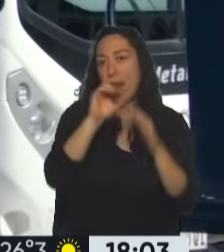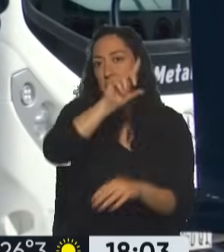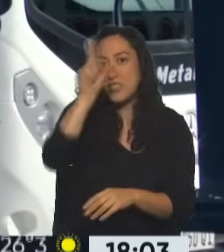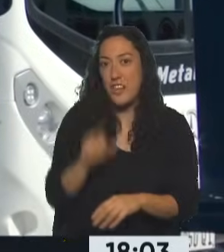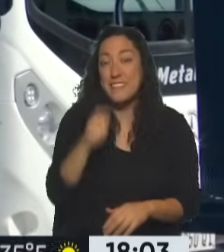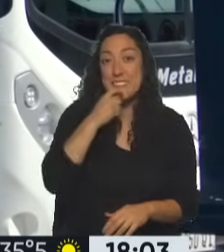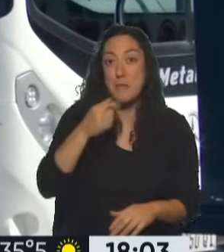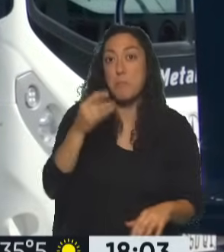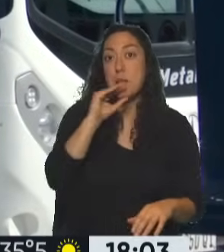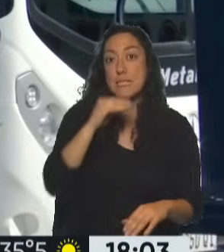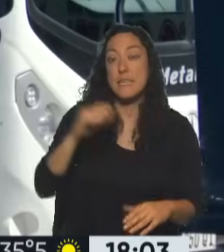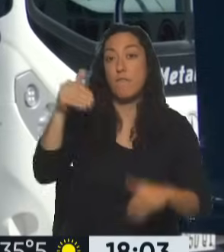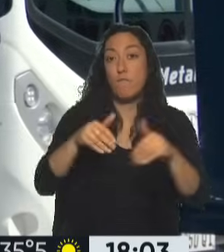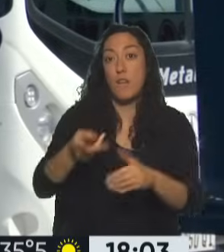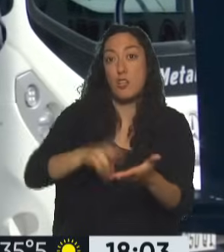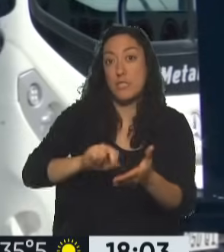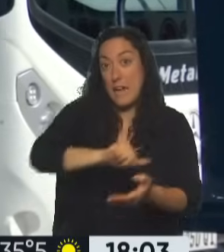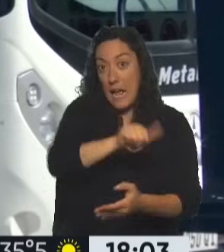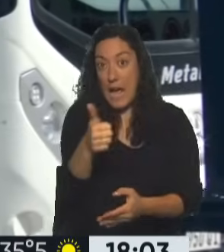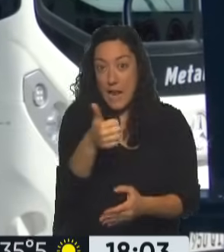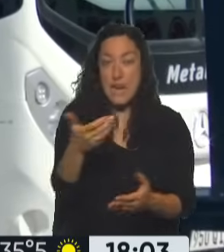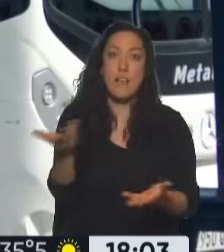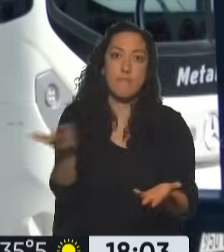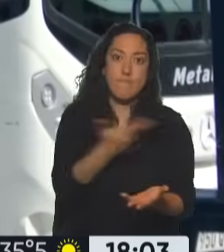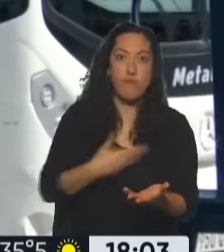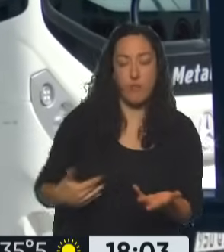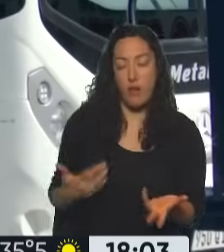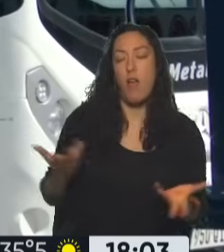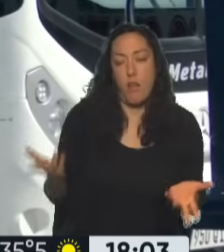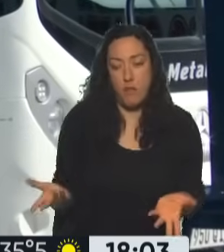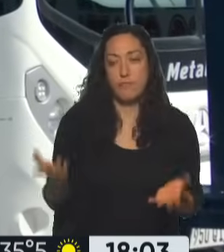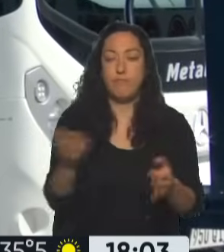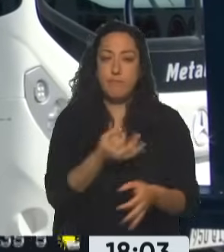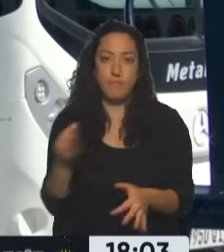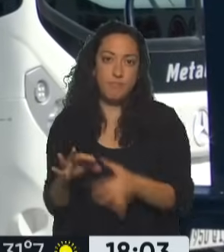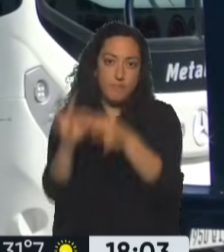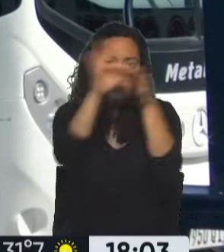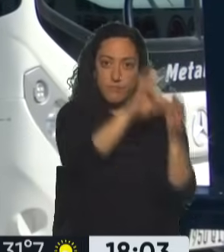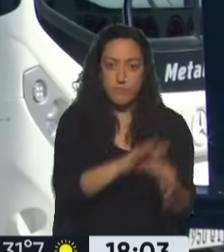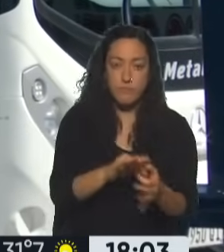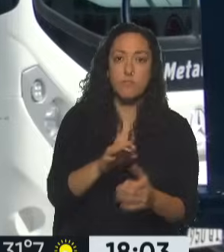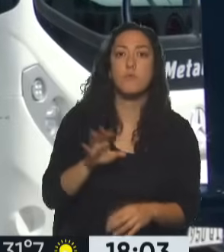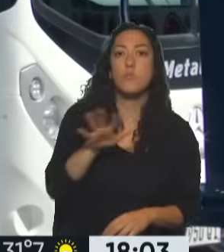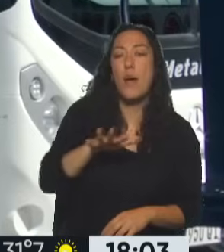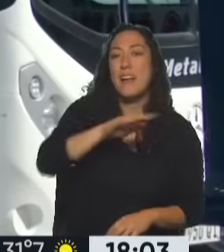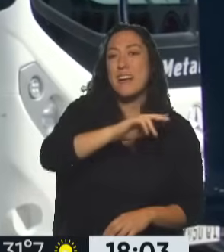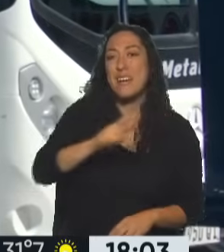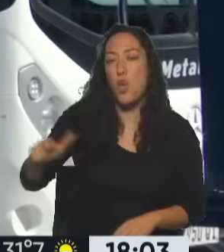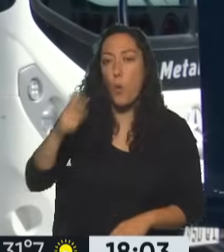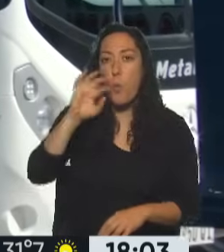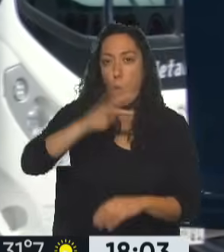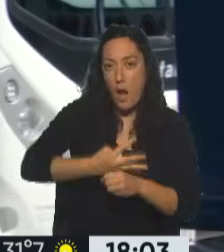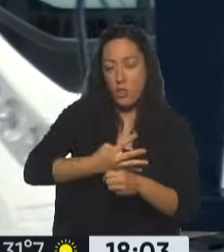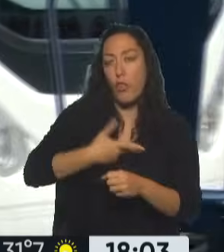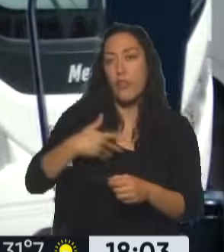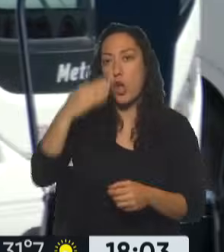Massa gane el balotaje y llegue a la Casa Rosada. Lo cierto es que Sergio Massa visitó la localidad de Río Cuarto, en Córdoba, donde